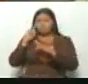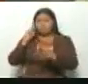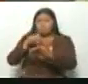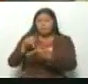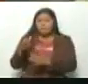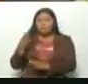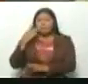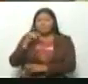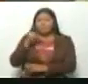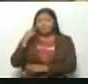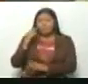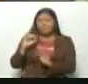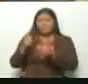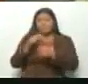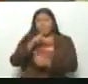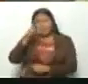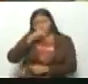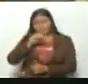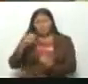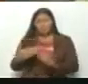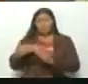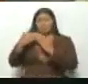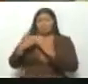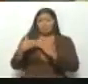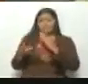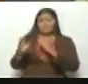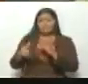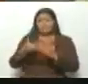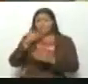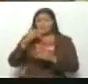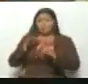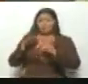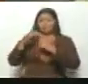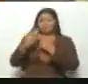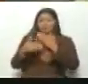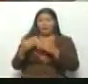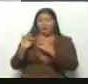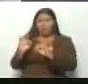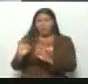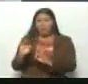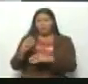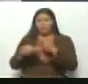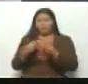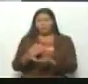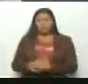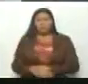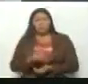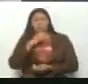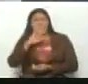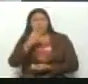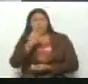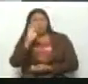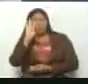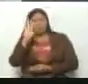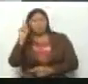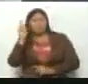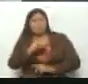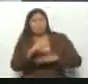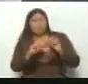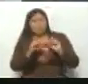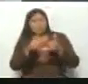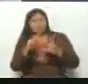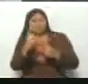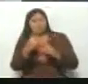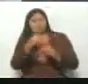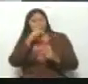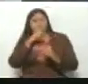Porque si usted, para el inicio de año escolar, la idea es que estén en buenas condiciones esas instituciones educativas. Sí, nosotros estamos dando estos primeros 4 meses antes del inicio del nuevo